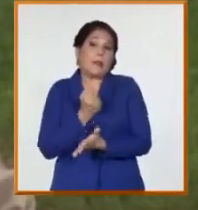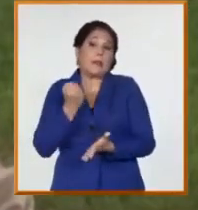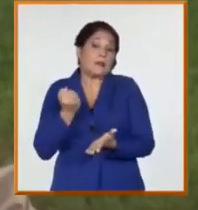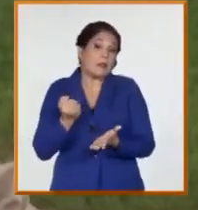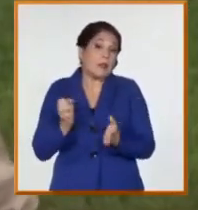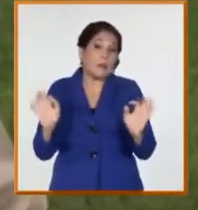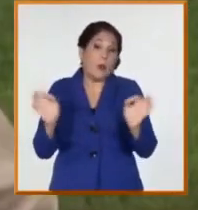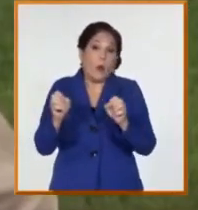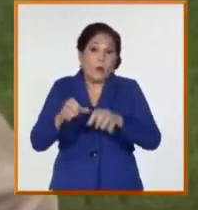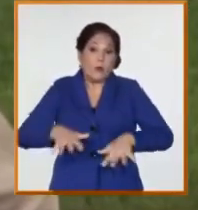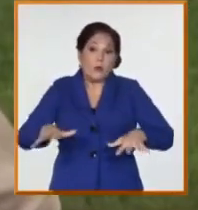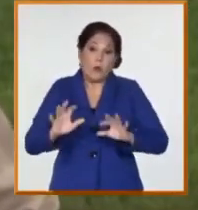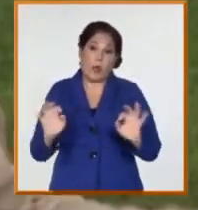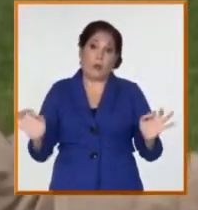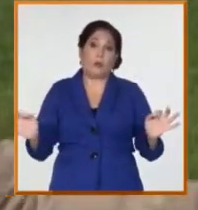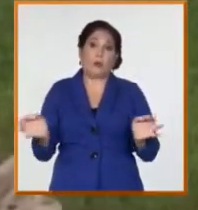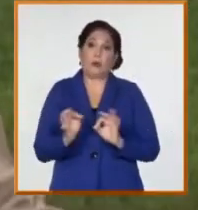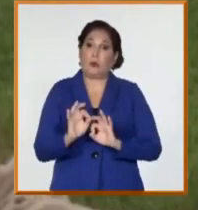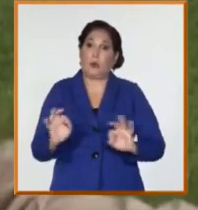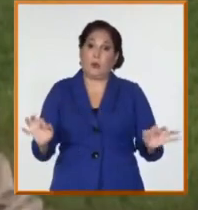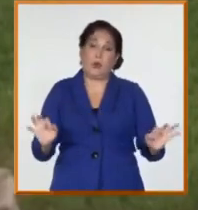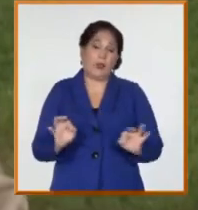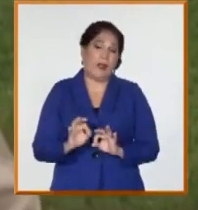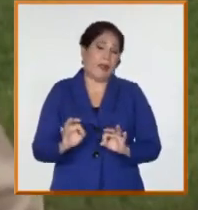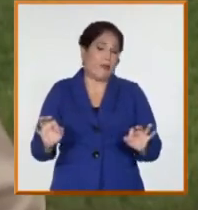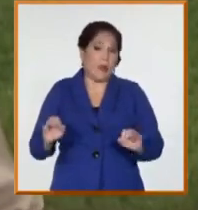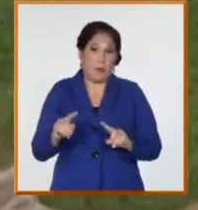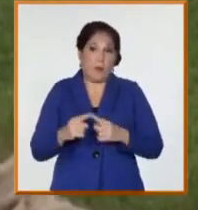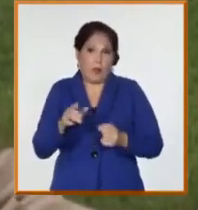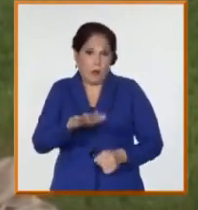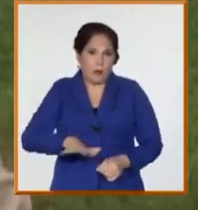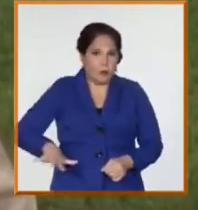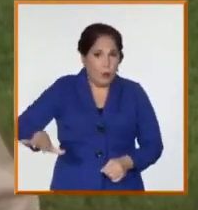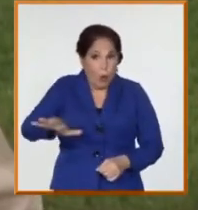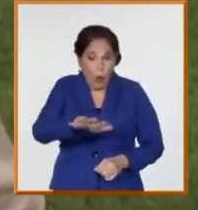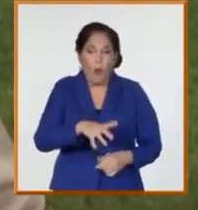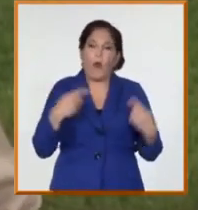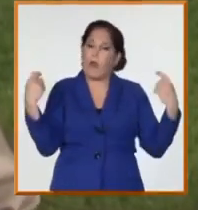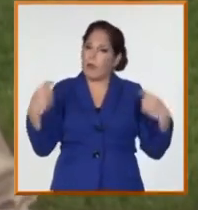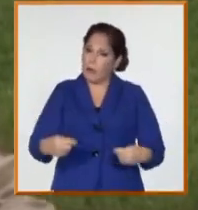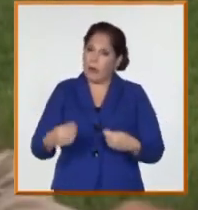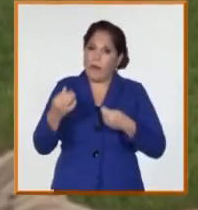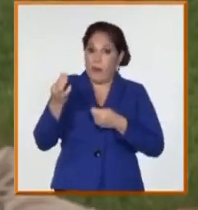todavía las condiciones para que toda la sociedad pueda